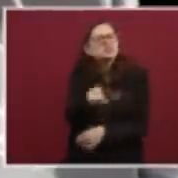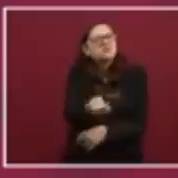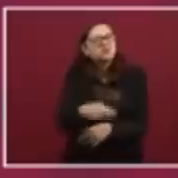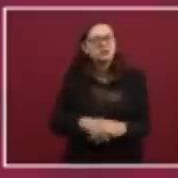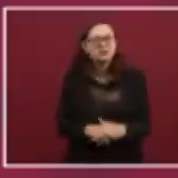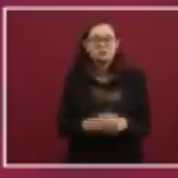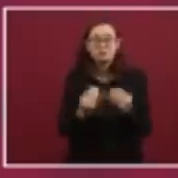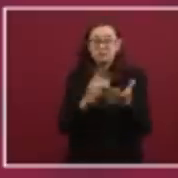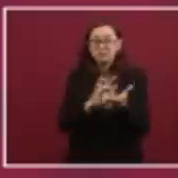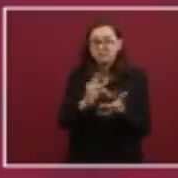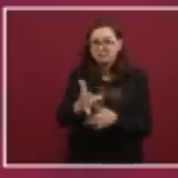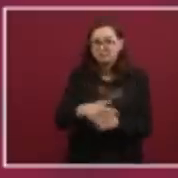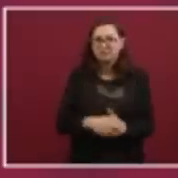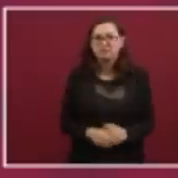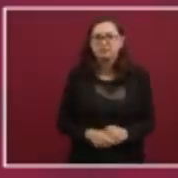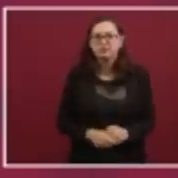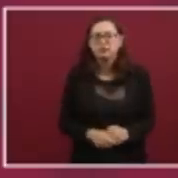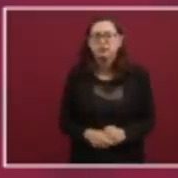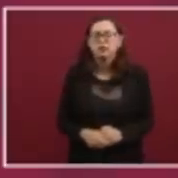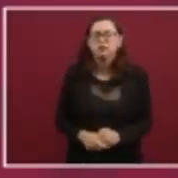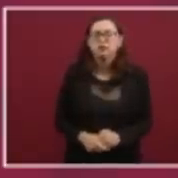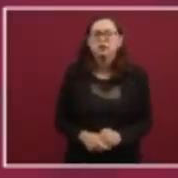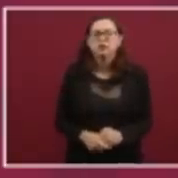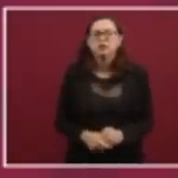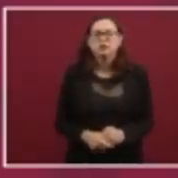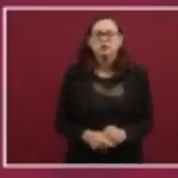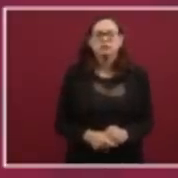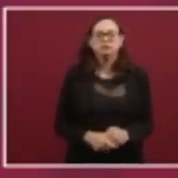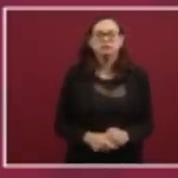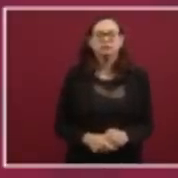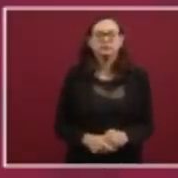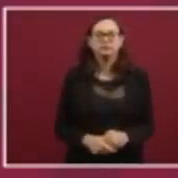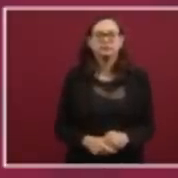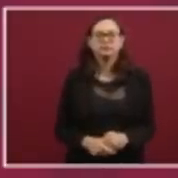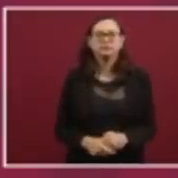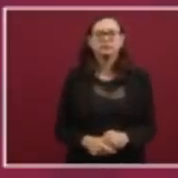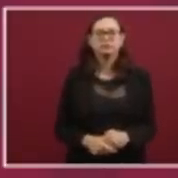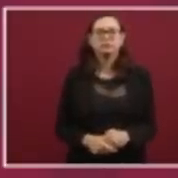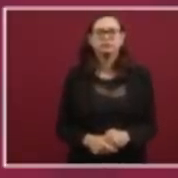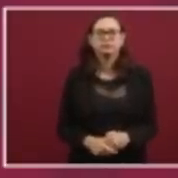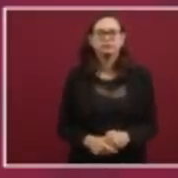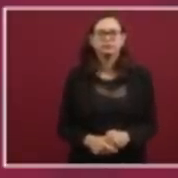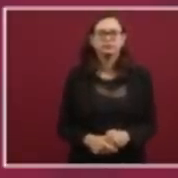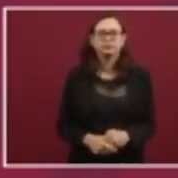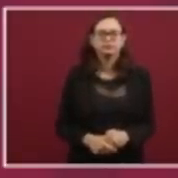Mire, ayuda mucho el que